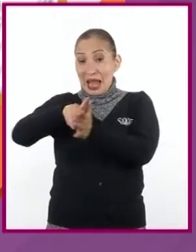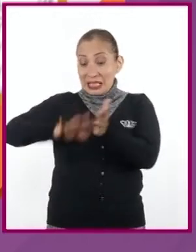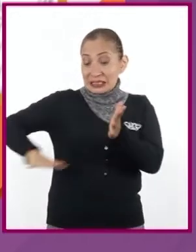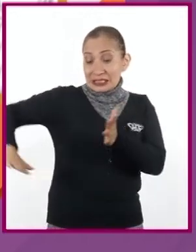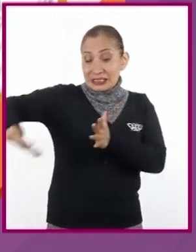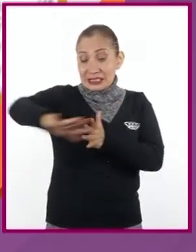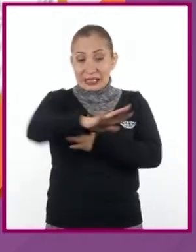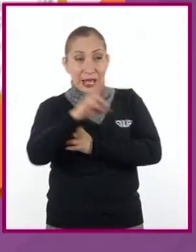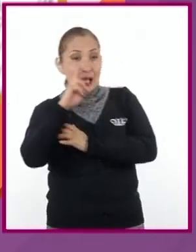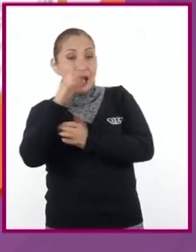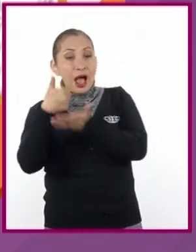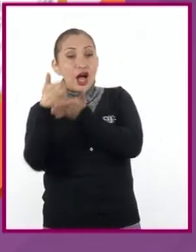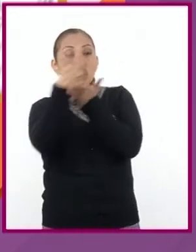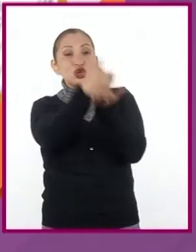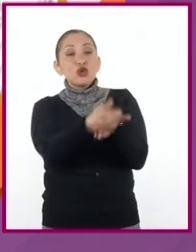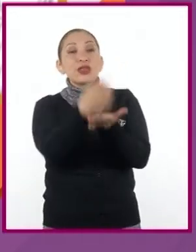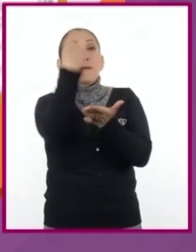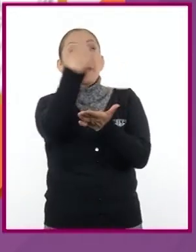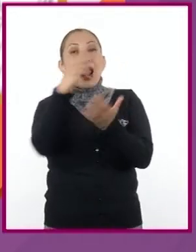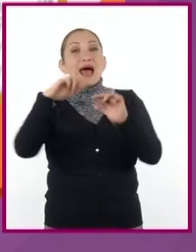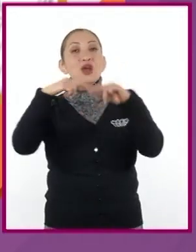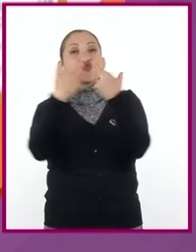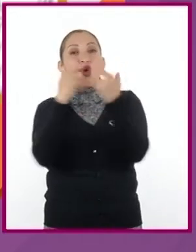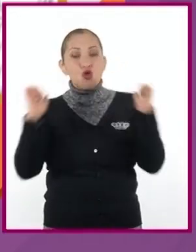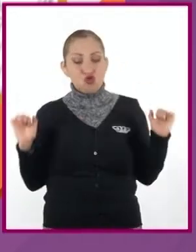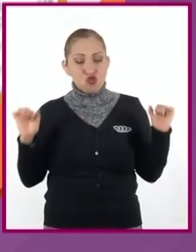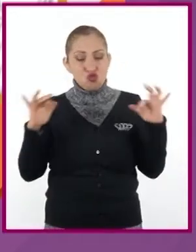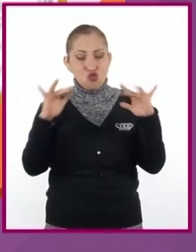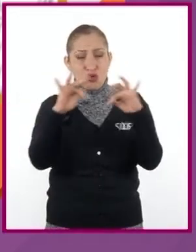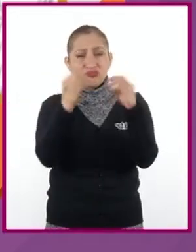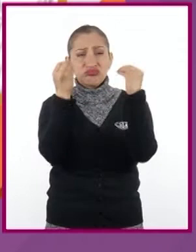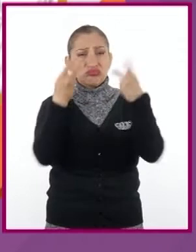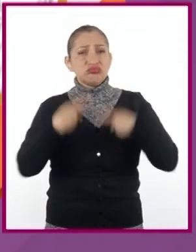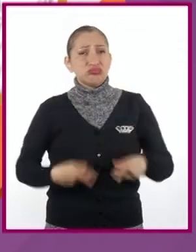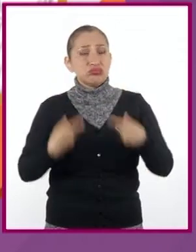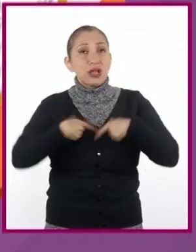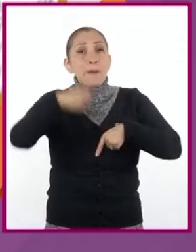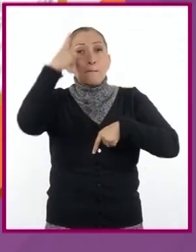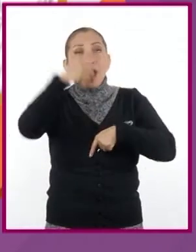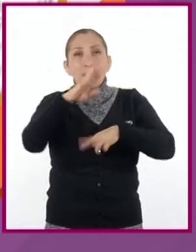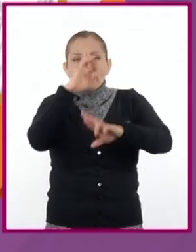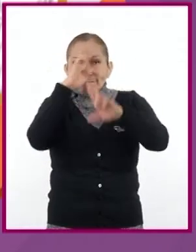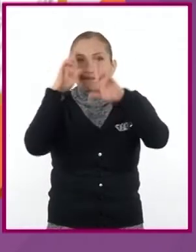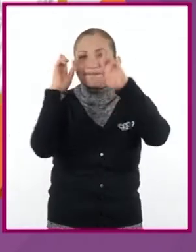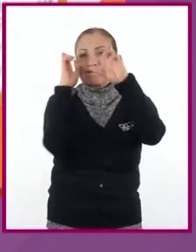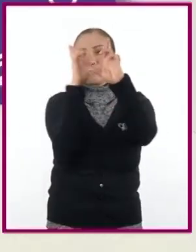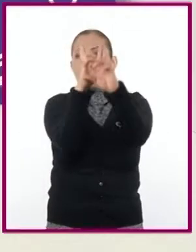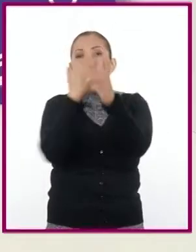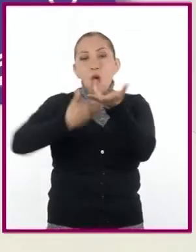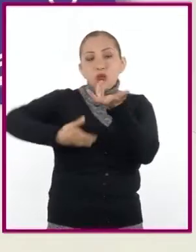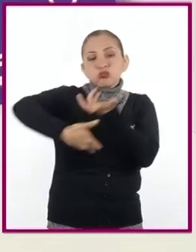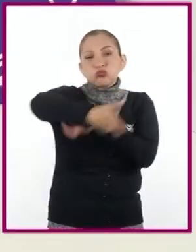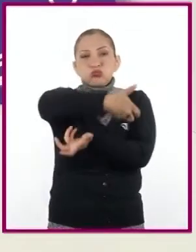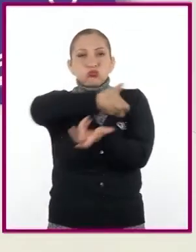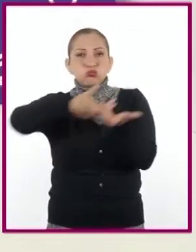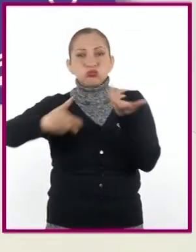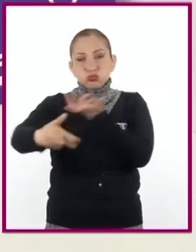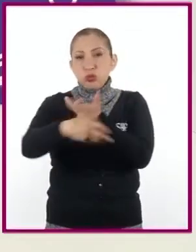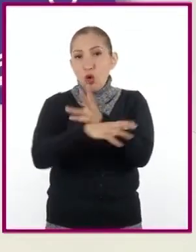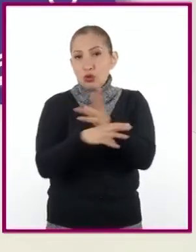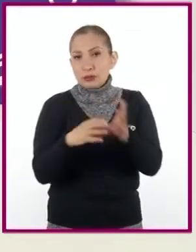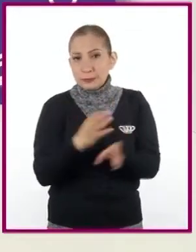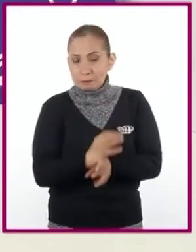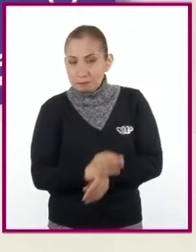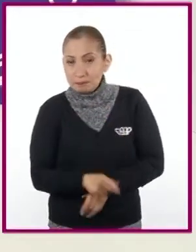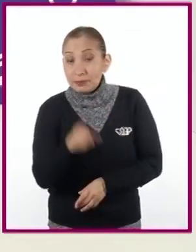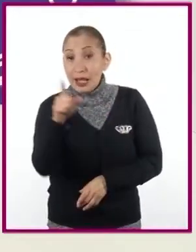estructuras servían como sitios de reunión de grandes multitudes para el culto y el intercambio. La influencia